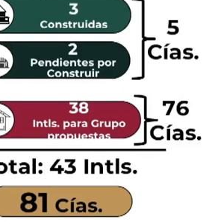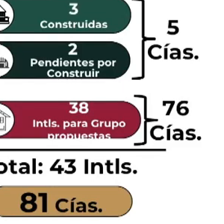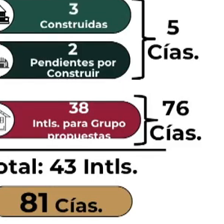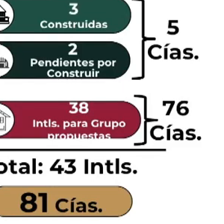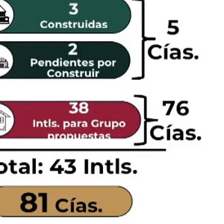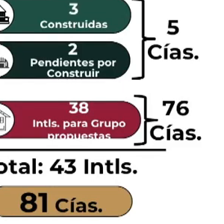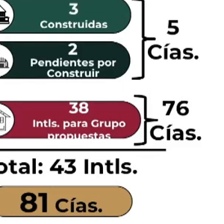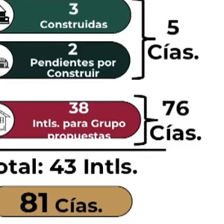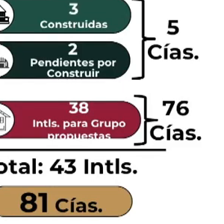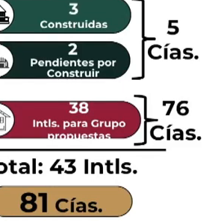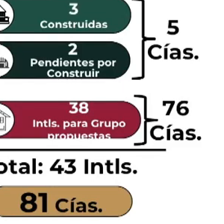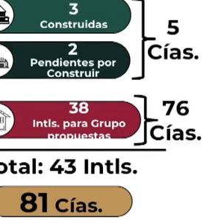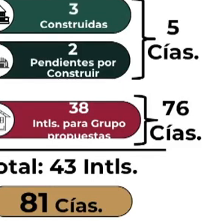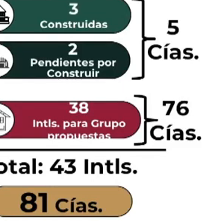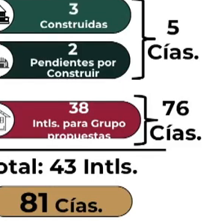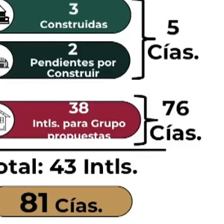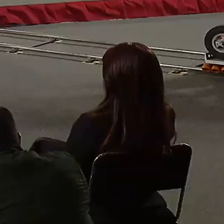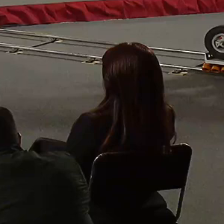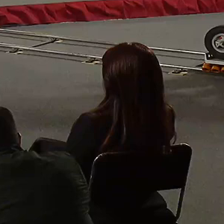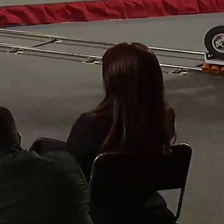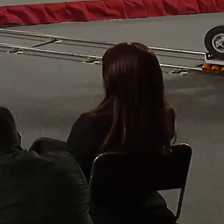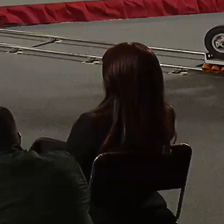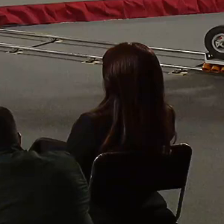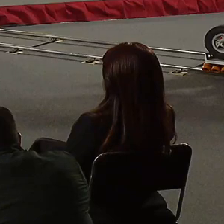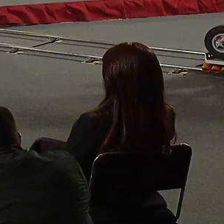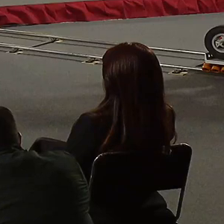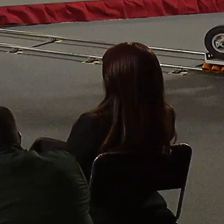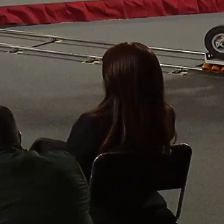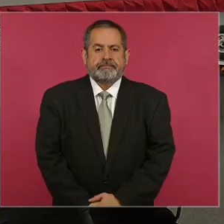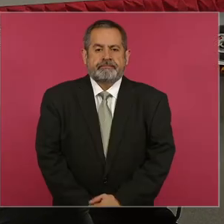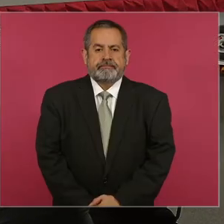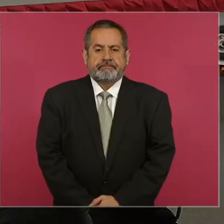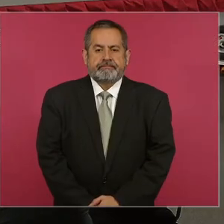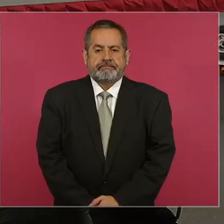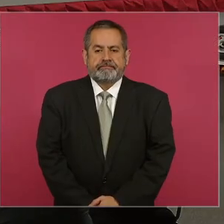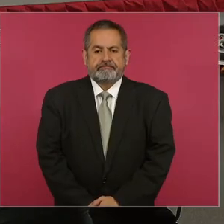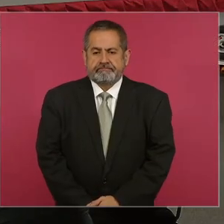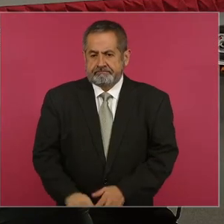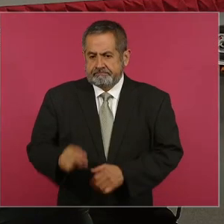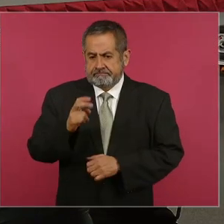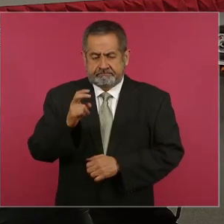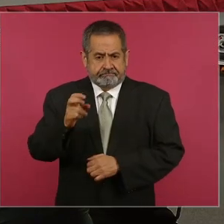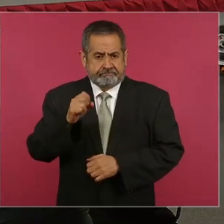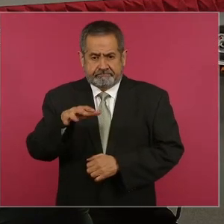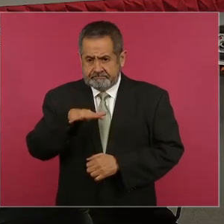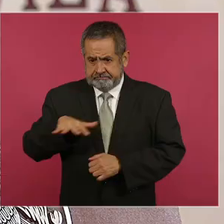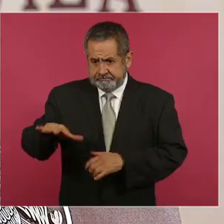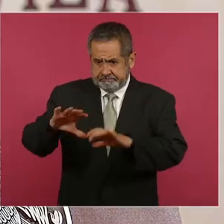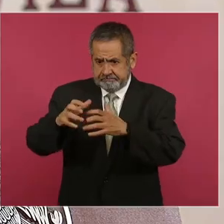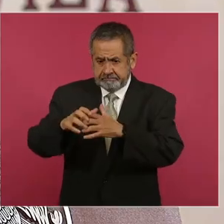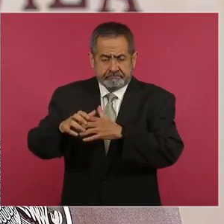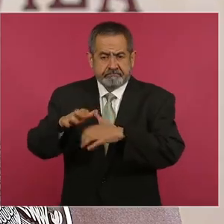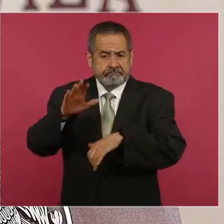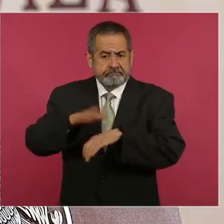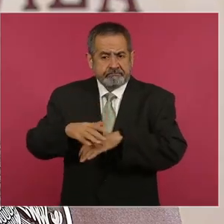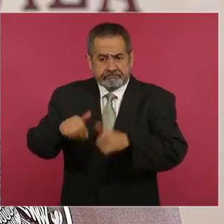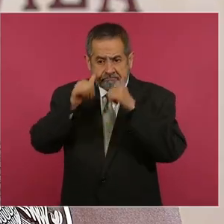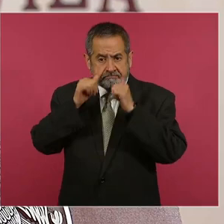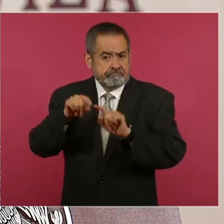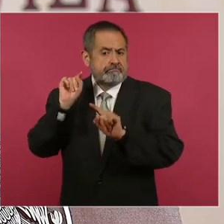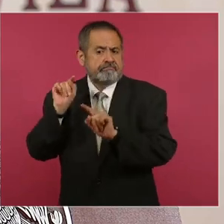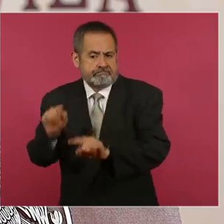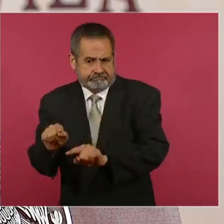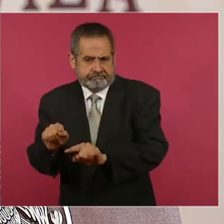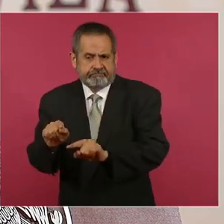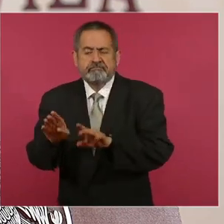lo tomamos de base para que en esas colonias de mayor cantidad de viviendas, a partir de ahí, hiciéramos